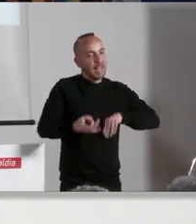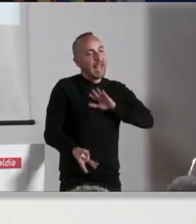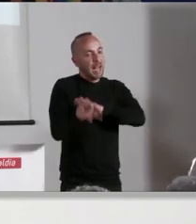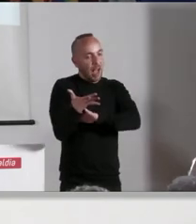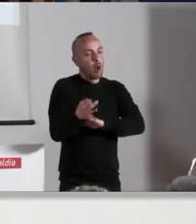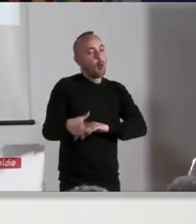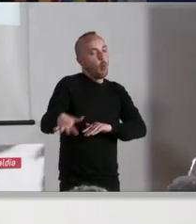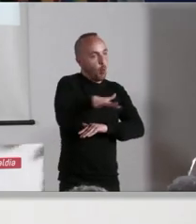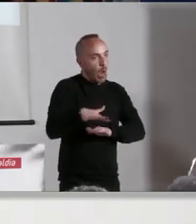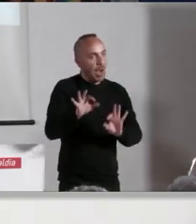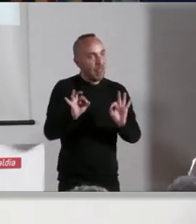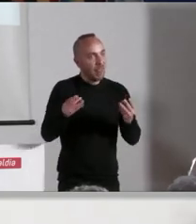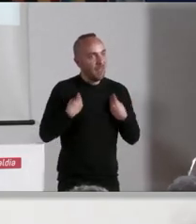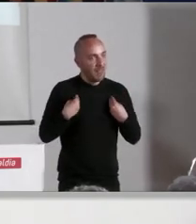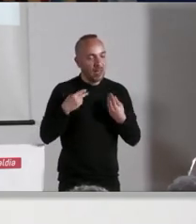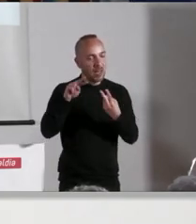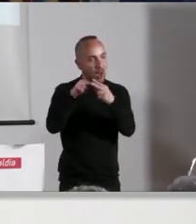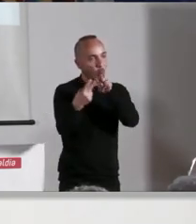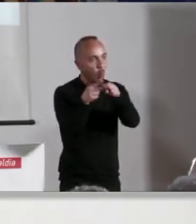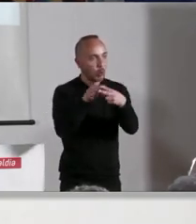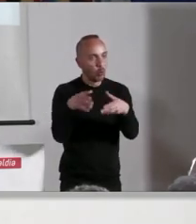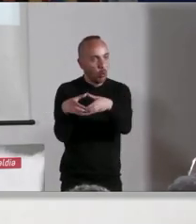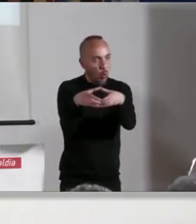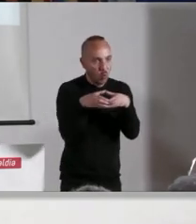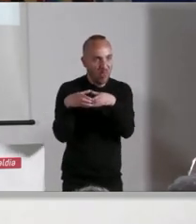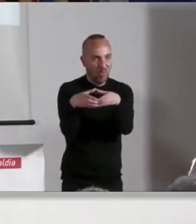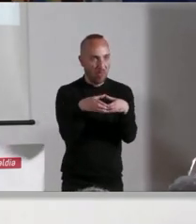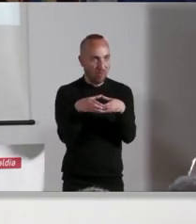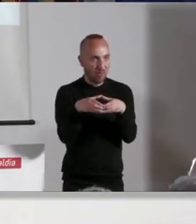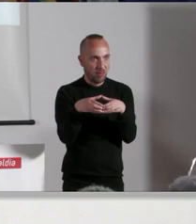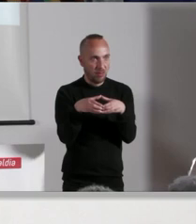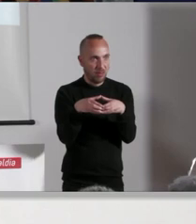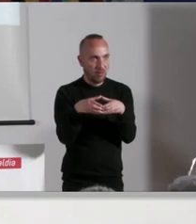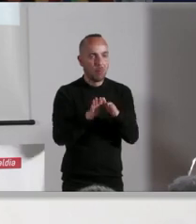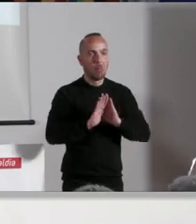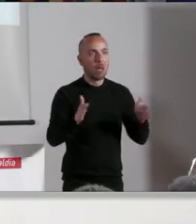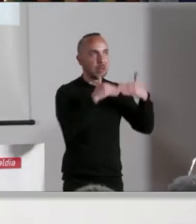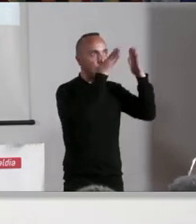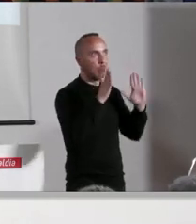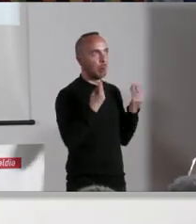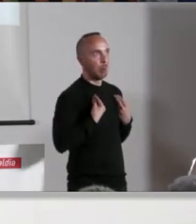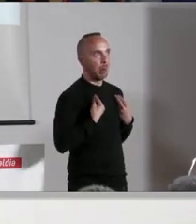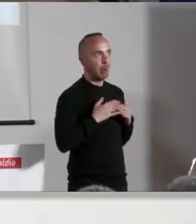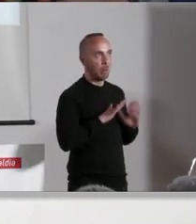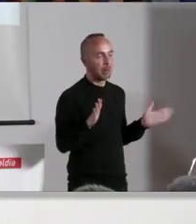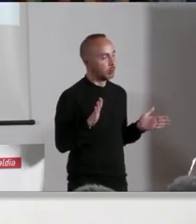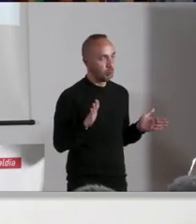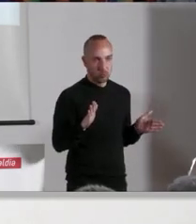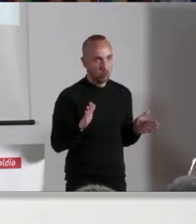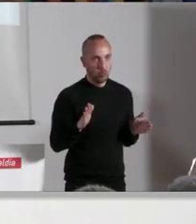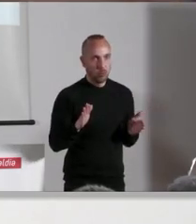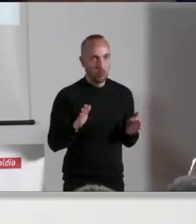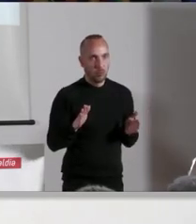de residencia, encuentro y comunidad, ¿no? O sea, más allá de la vivienda, pues bueno, que haya